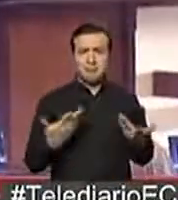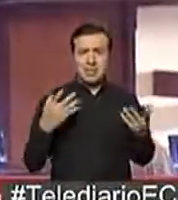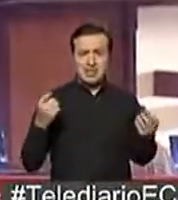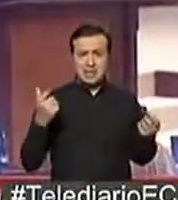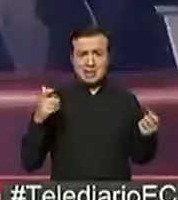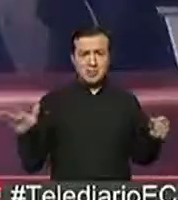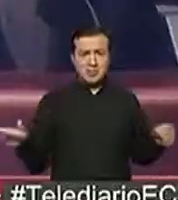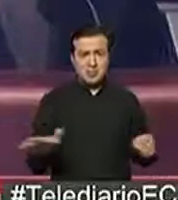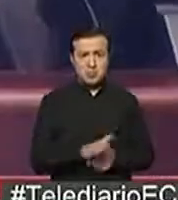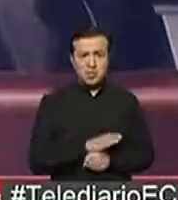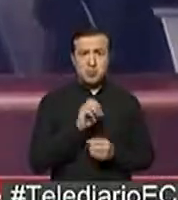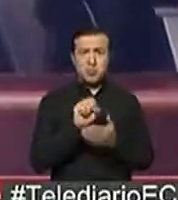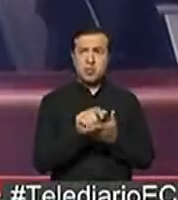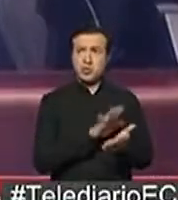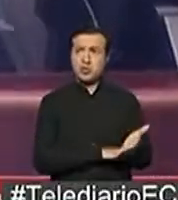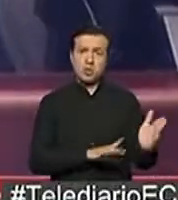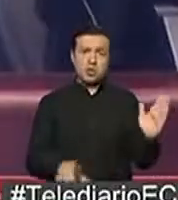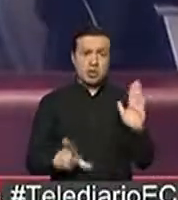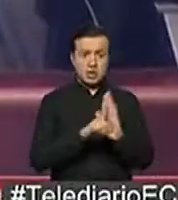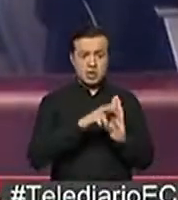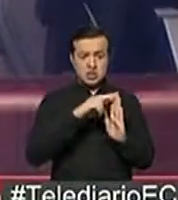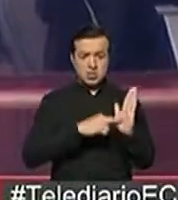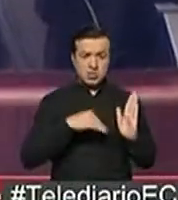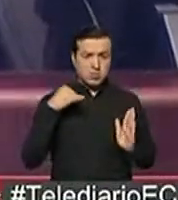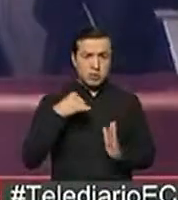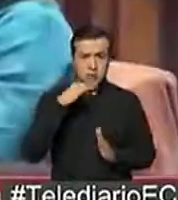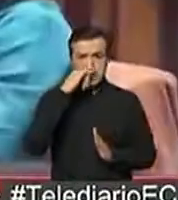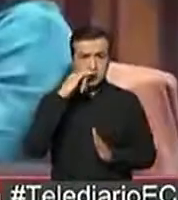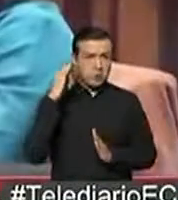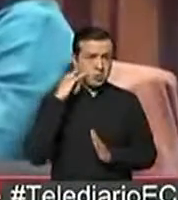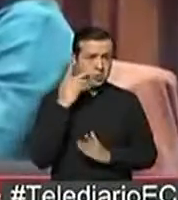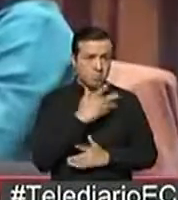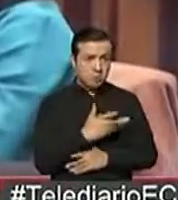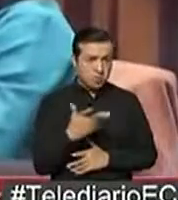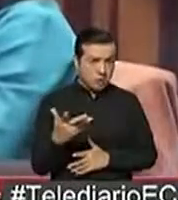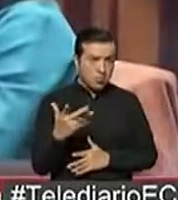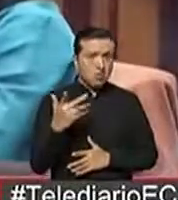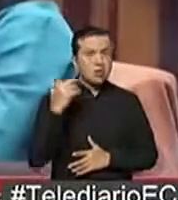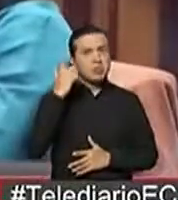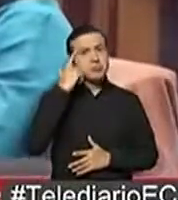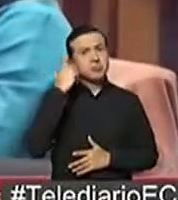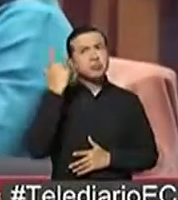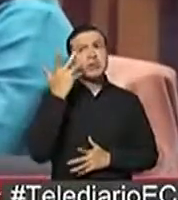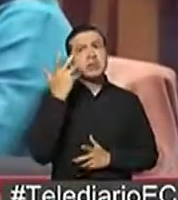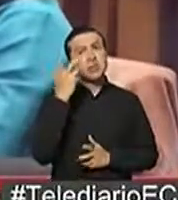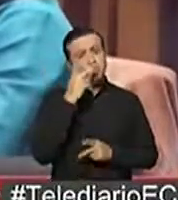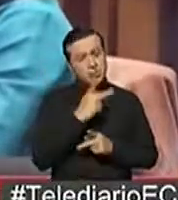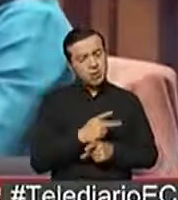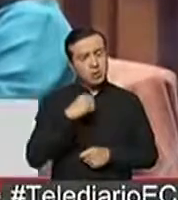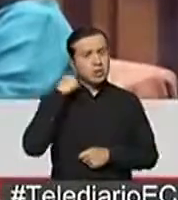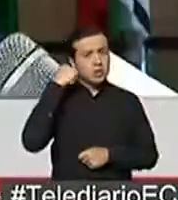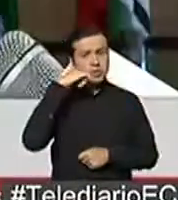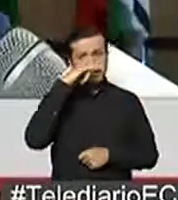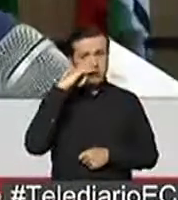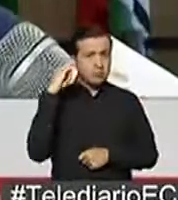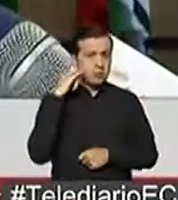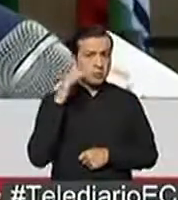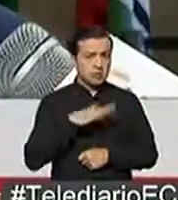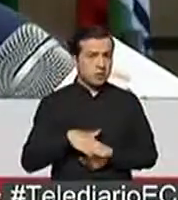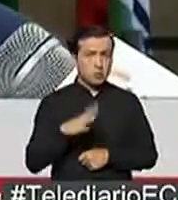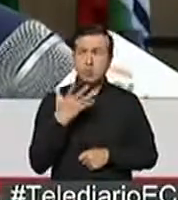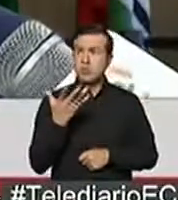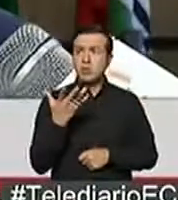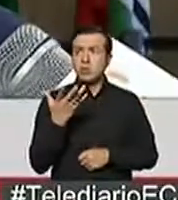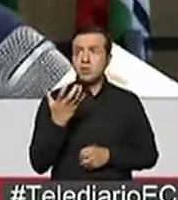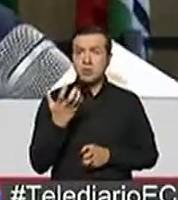en su totalidad el proyecto de ley de registro de violadores de menores de edad, una herramienta que, según dicen, buscaba proteger los derechos de la niñez. ¿No